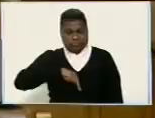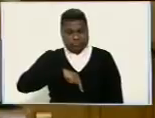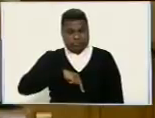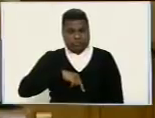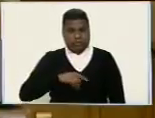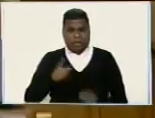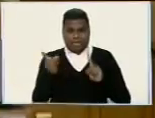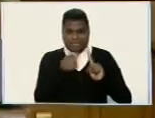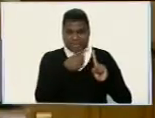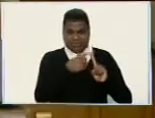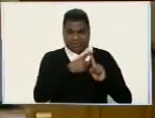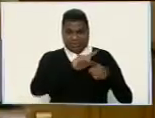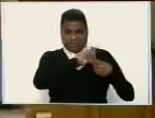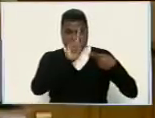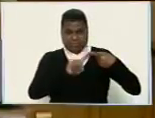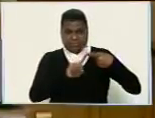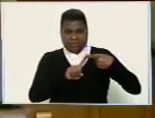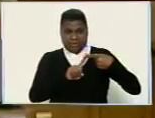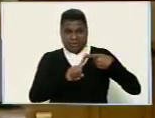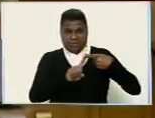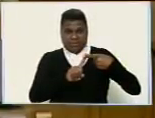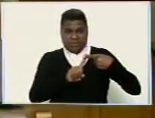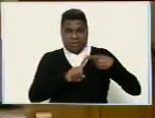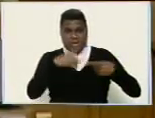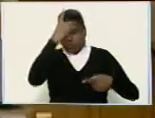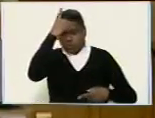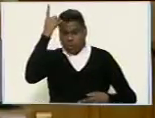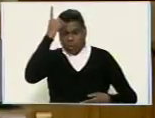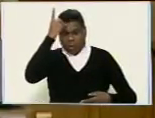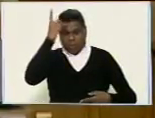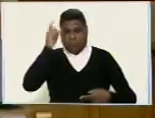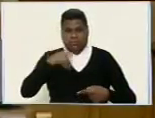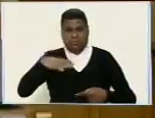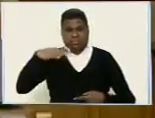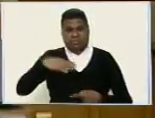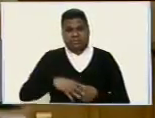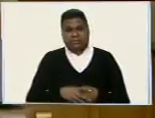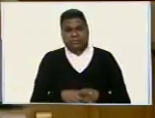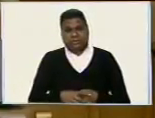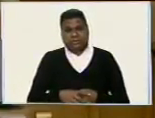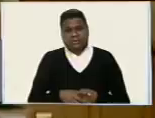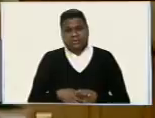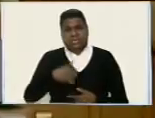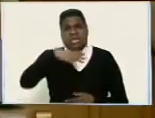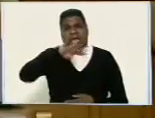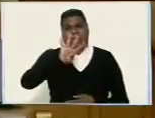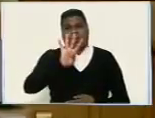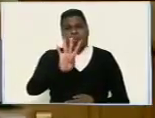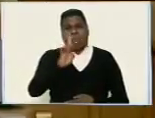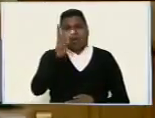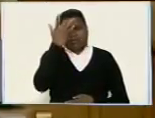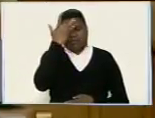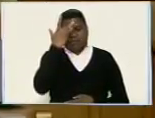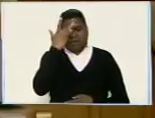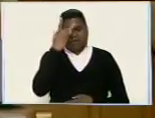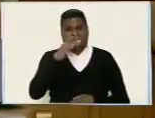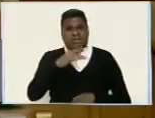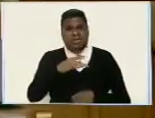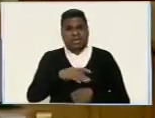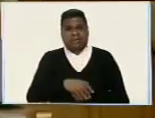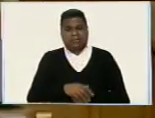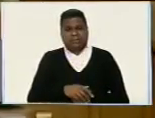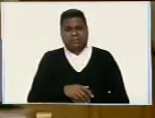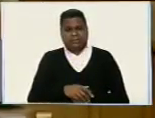en primer lugar la propuesta de que nuestro compañero camarada capitán bolivariano el 4 de febrero sea presidente de la Asamblea Nacional